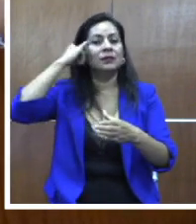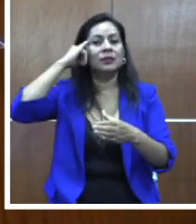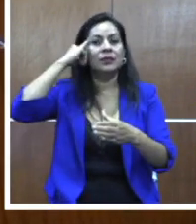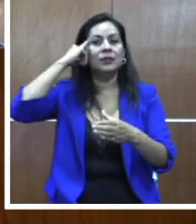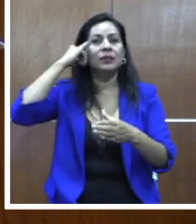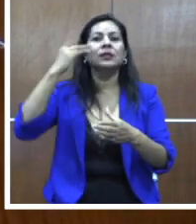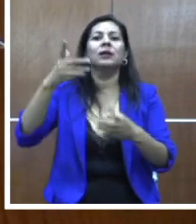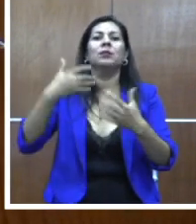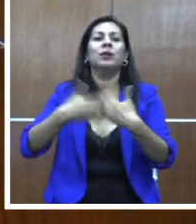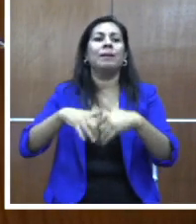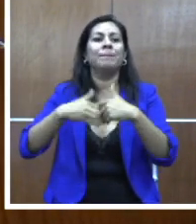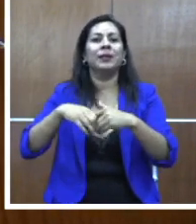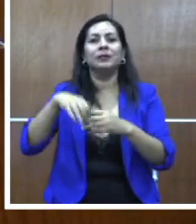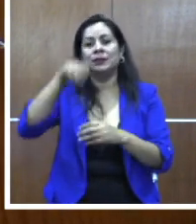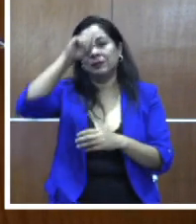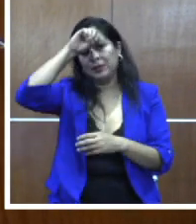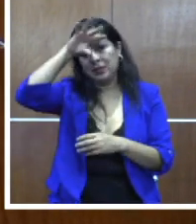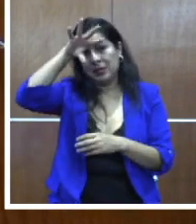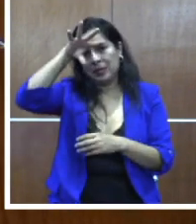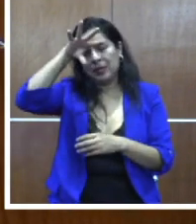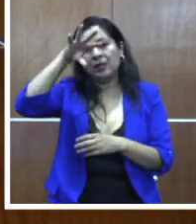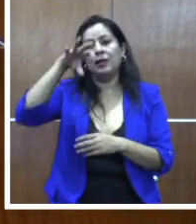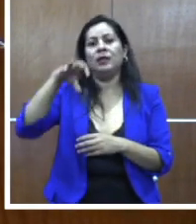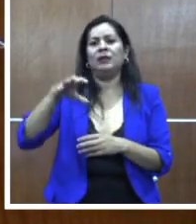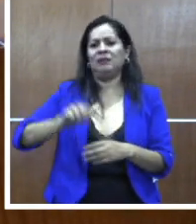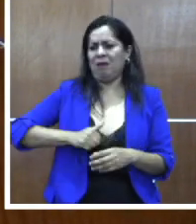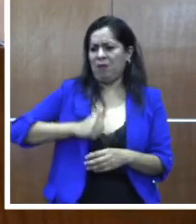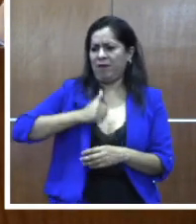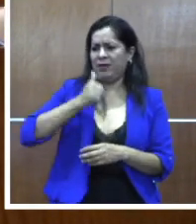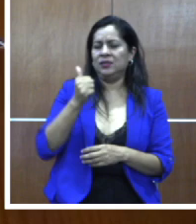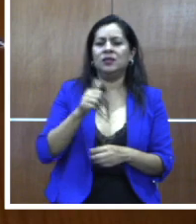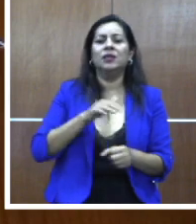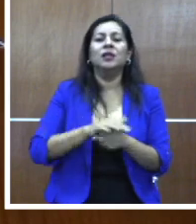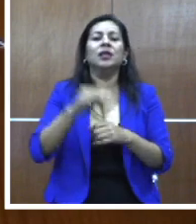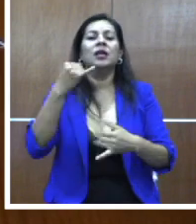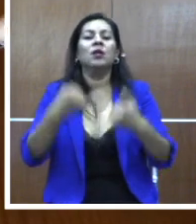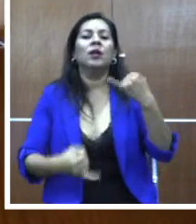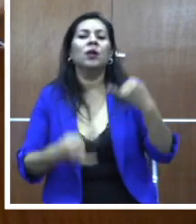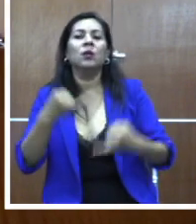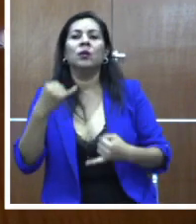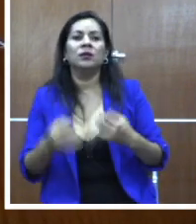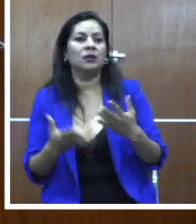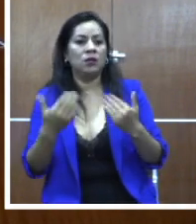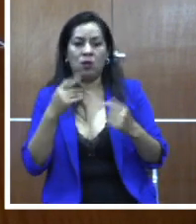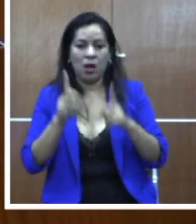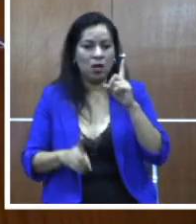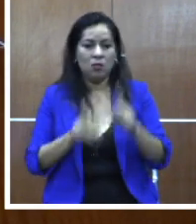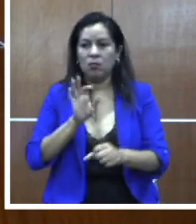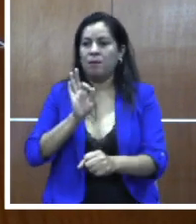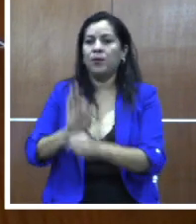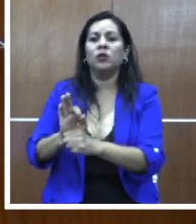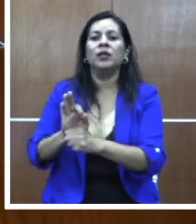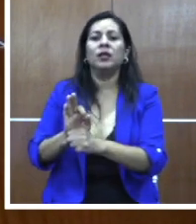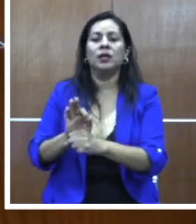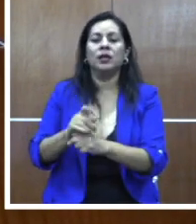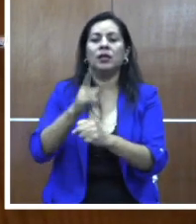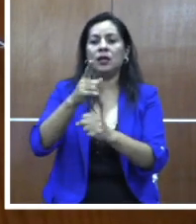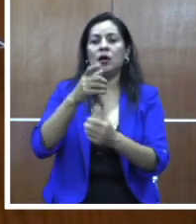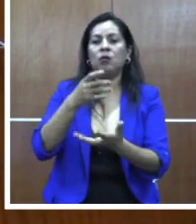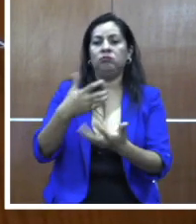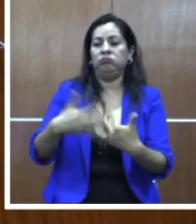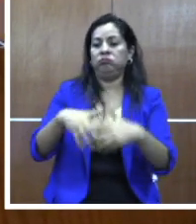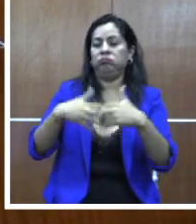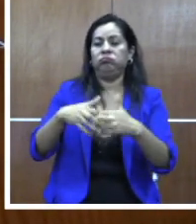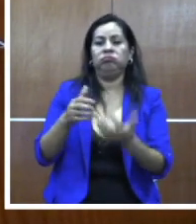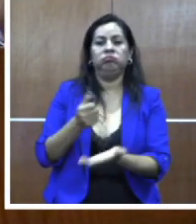de empresas mineras feroces, en los que jueces no dudaban en proteger a un